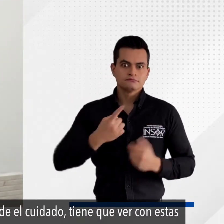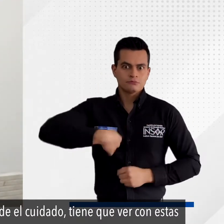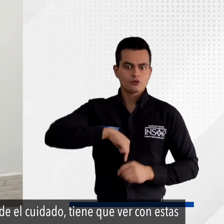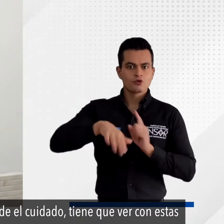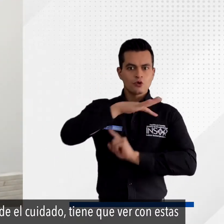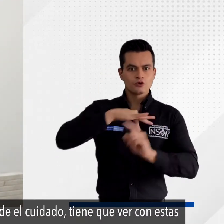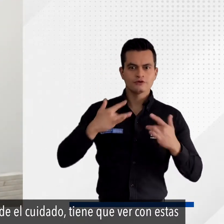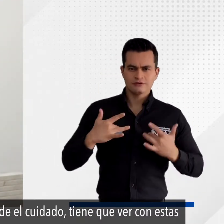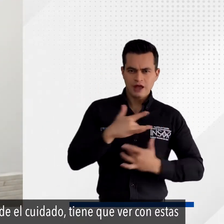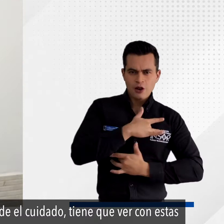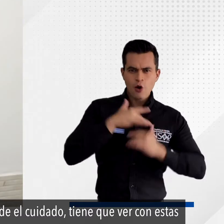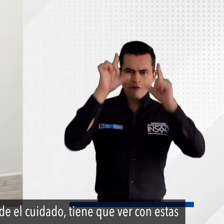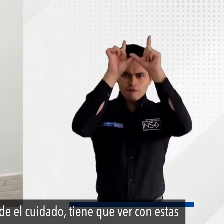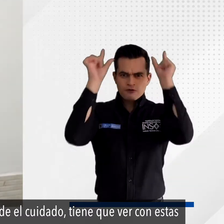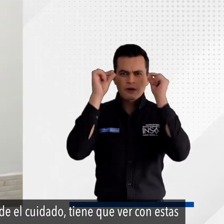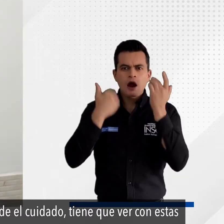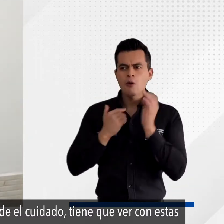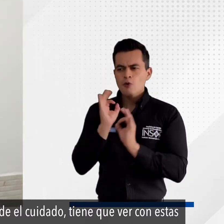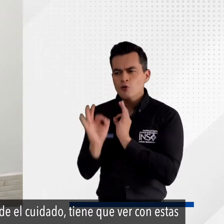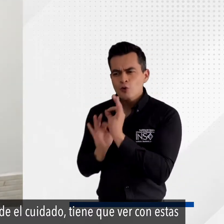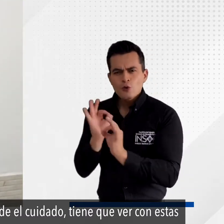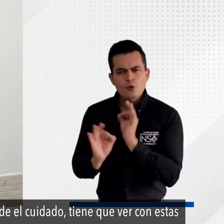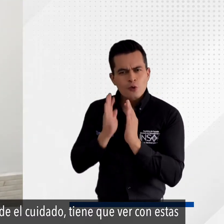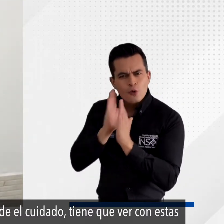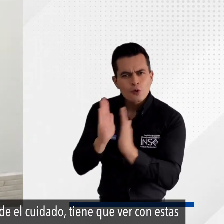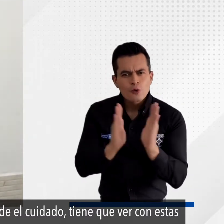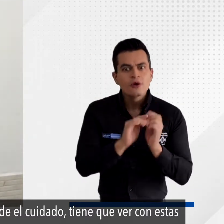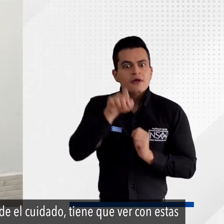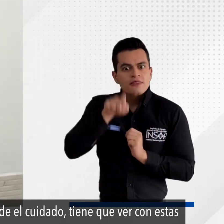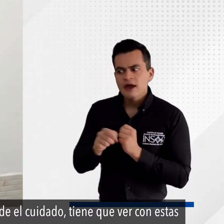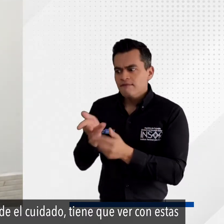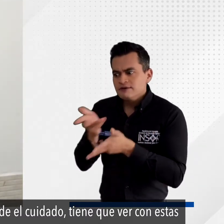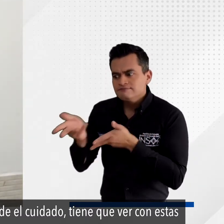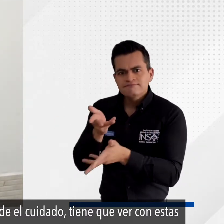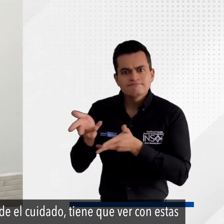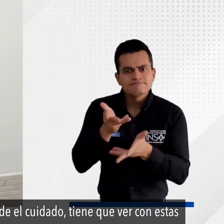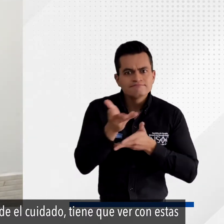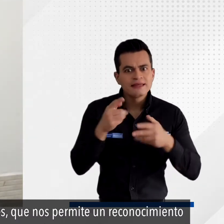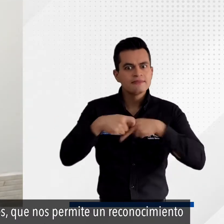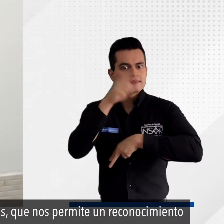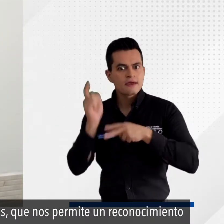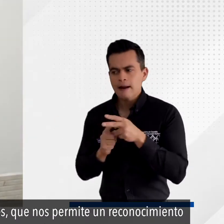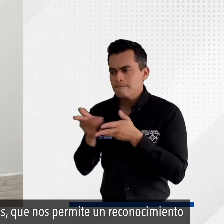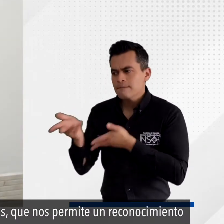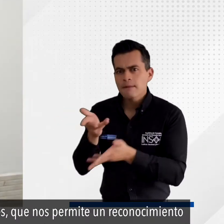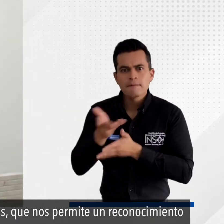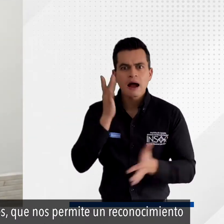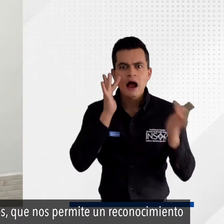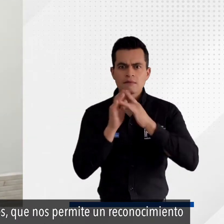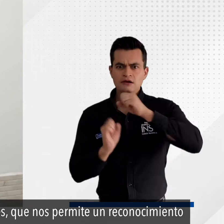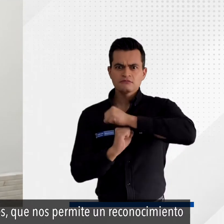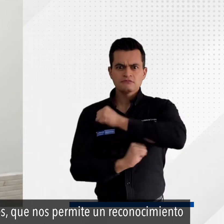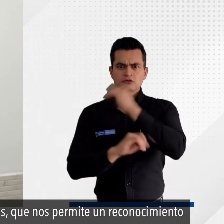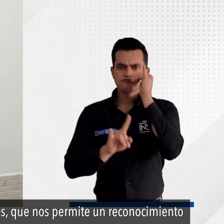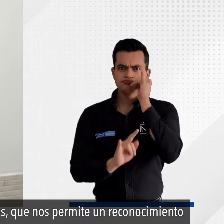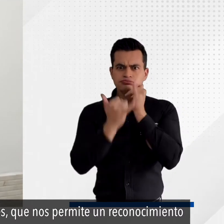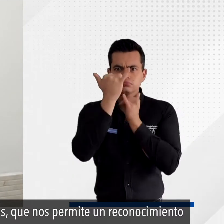en enfermería, donde el cuidado tiene que ver con estas relaciones interpersonales de manera integral con unos fundamentos